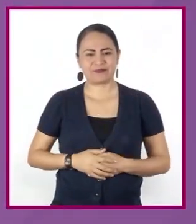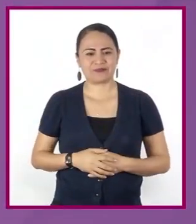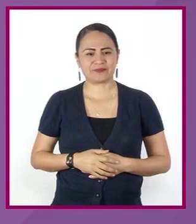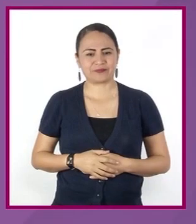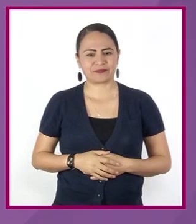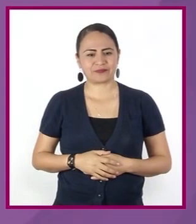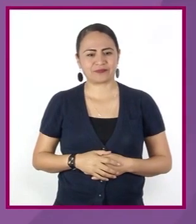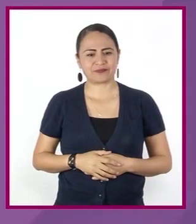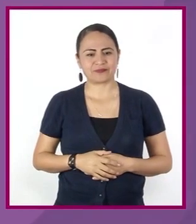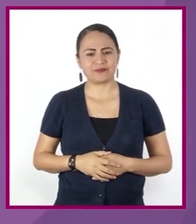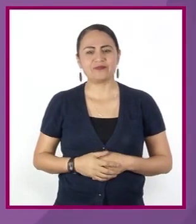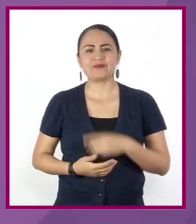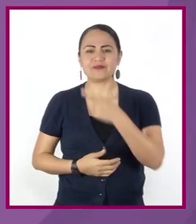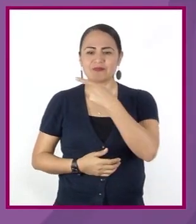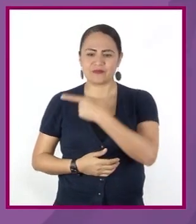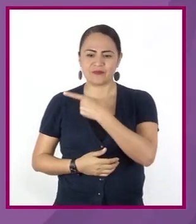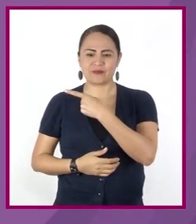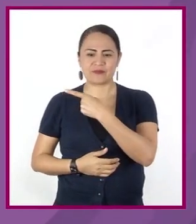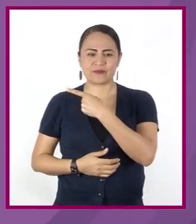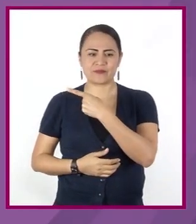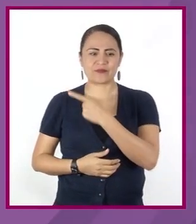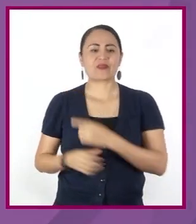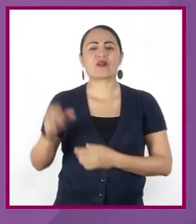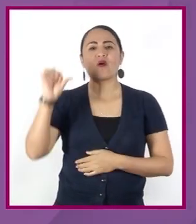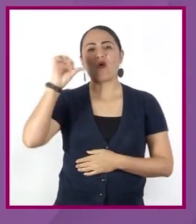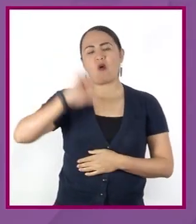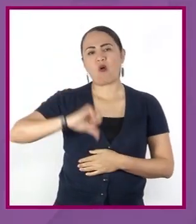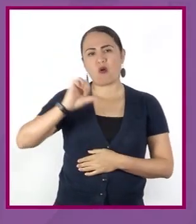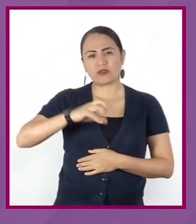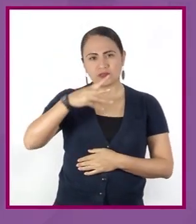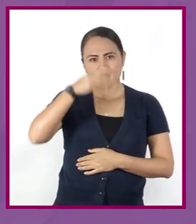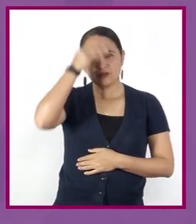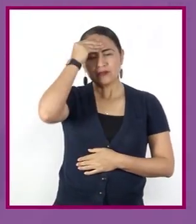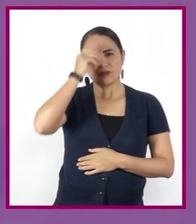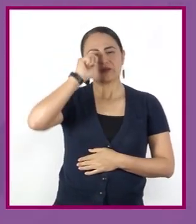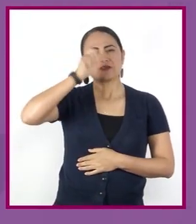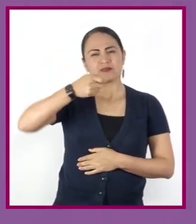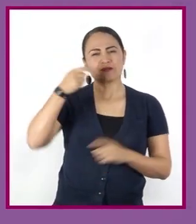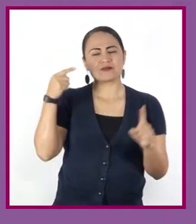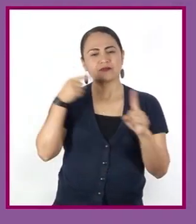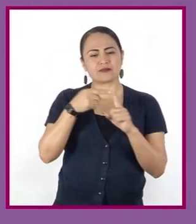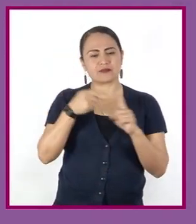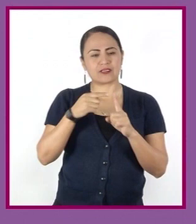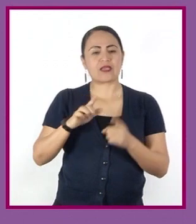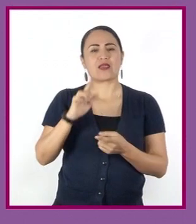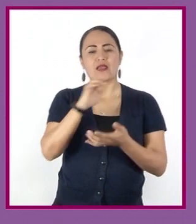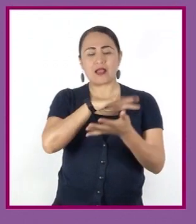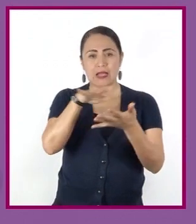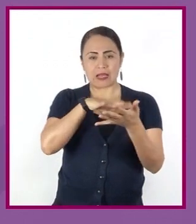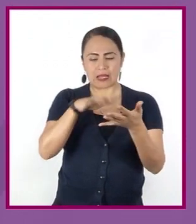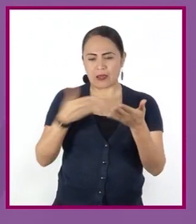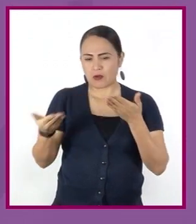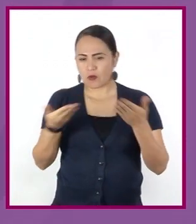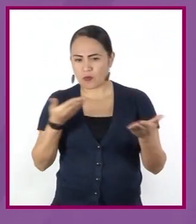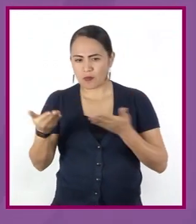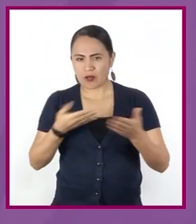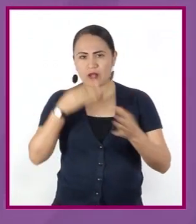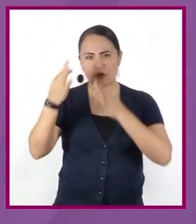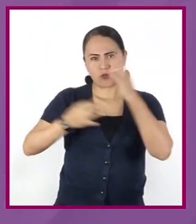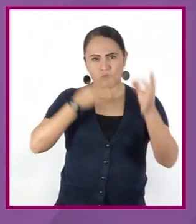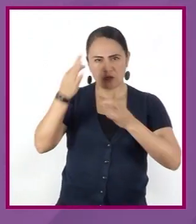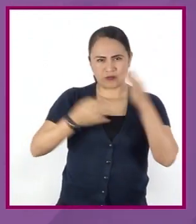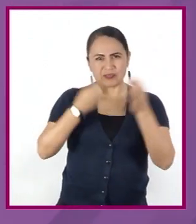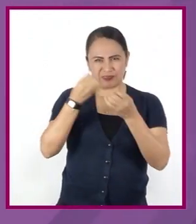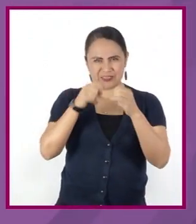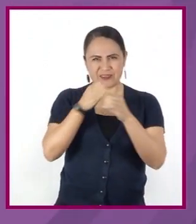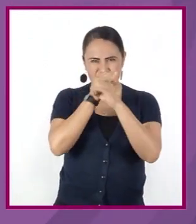este espacio que vamos a compartir, trabajaremos el aprendizaje esperado. Lee y compara notas informativas